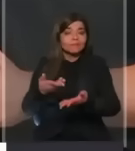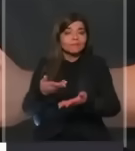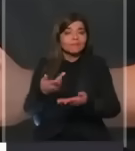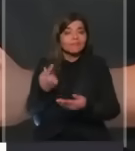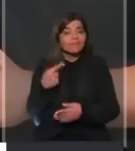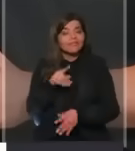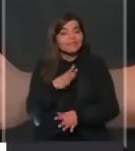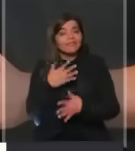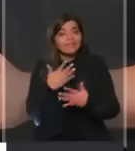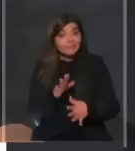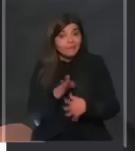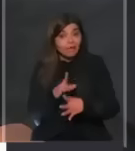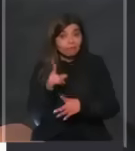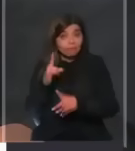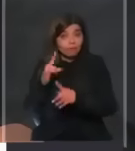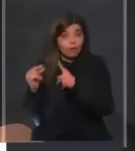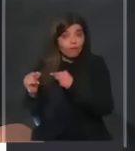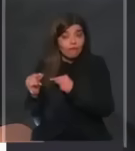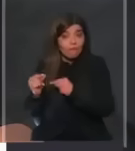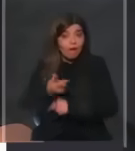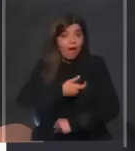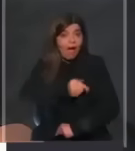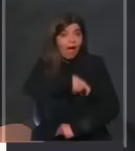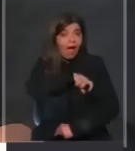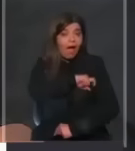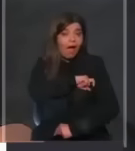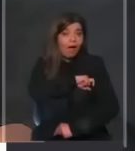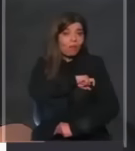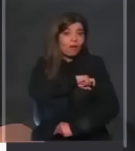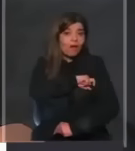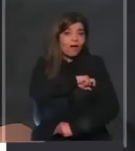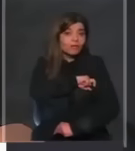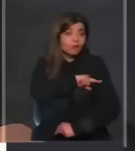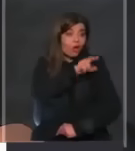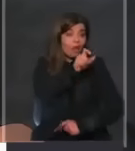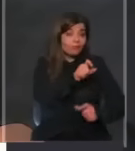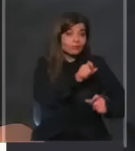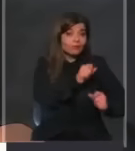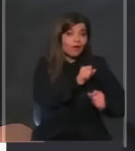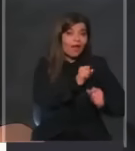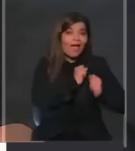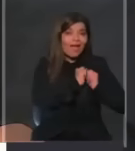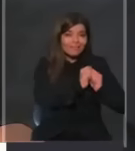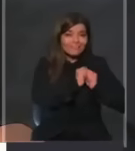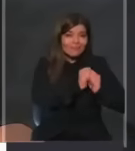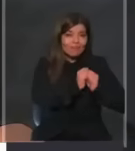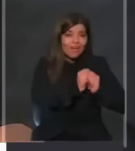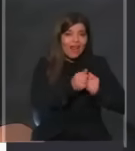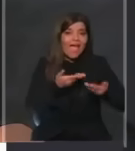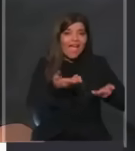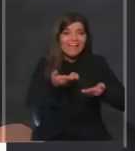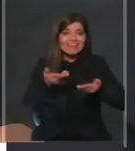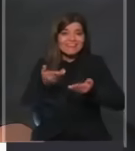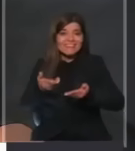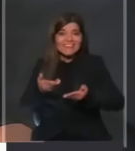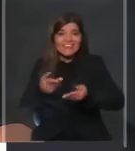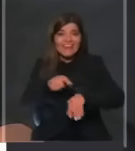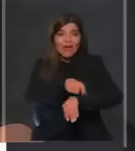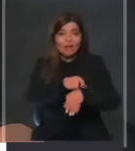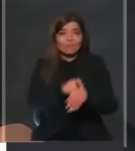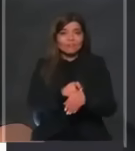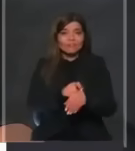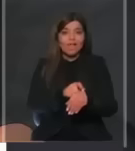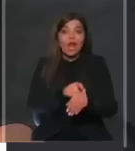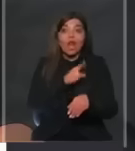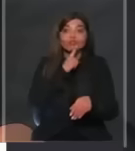Y cuando ya nos íbamos a España, llegan sus colaboradores corriendo a entregarnos esto que Tony lo había